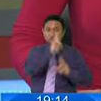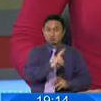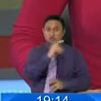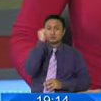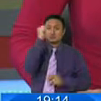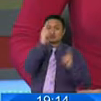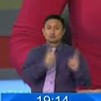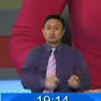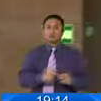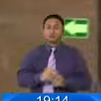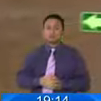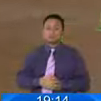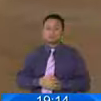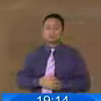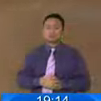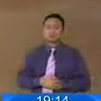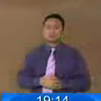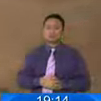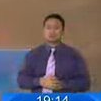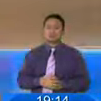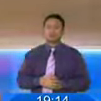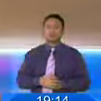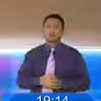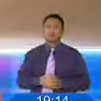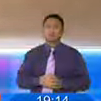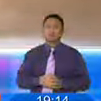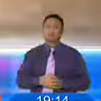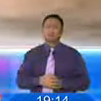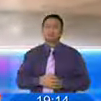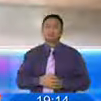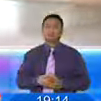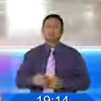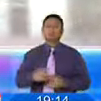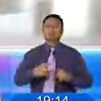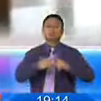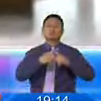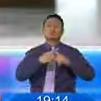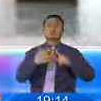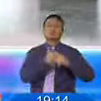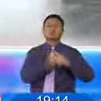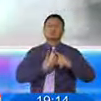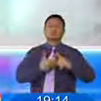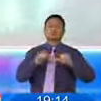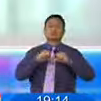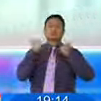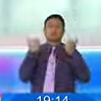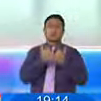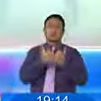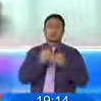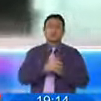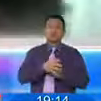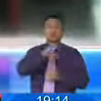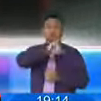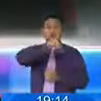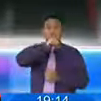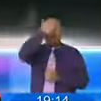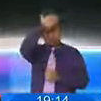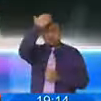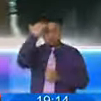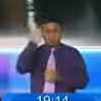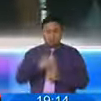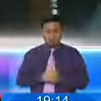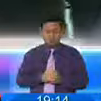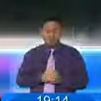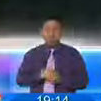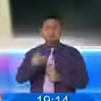derechos humanos. Tras su reaparición pública, el expresidente de la Asamblea y legislador José Serrano llegó este miércoles acompañado